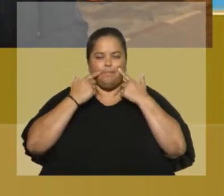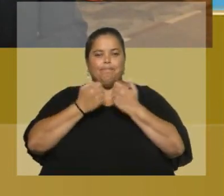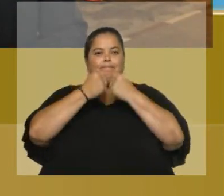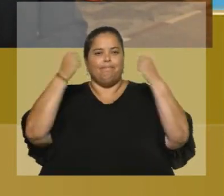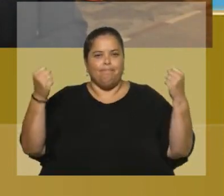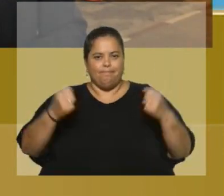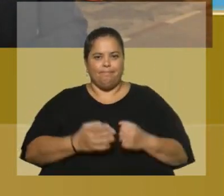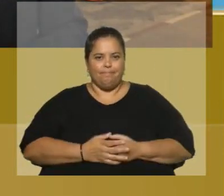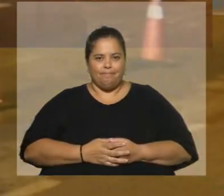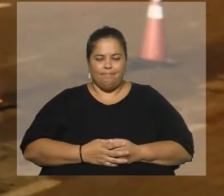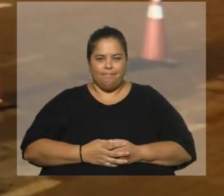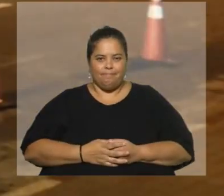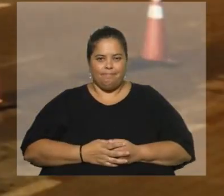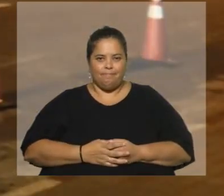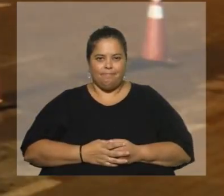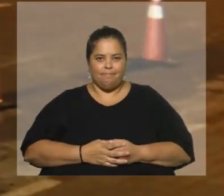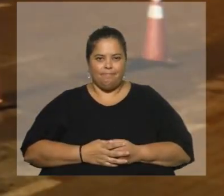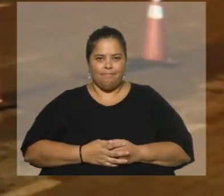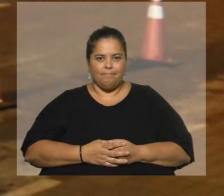Camilo.